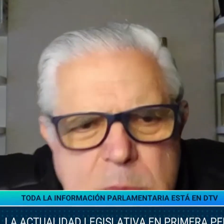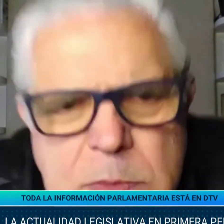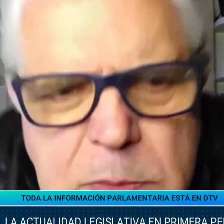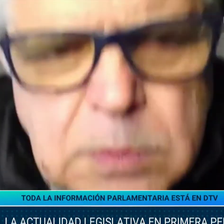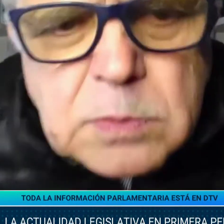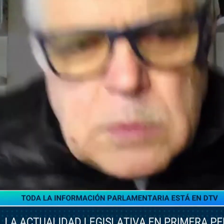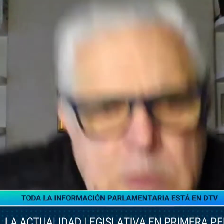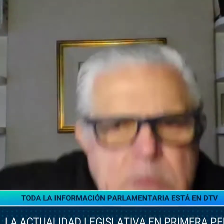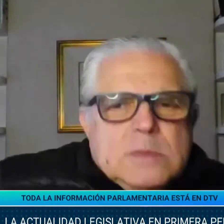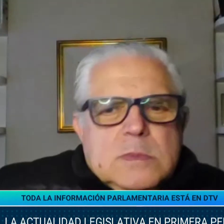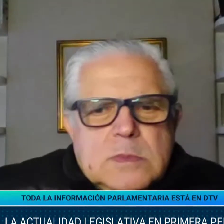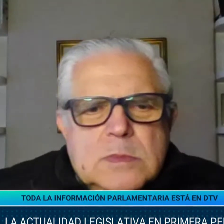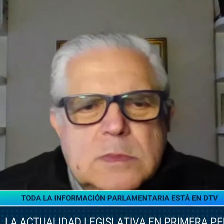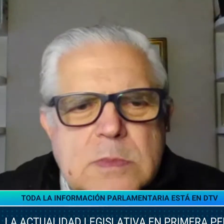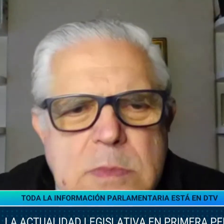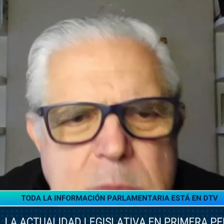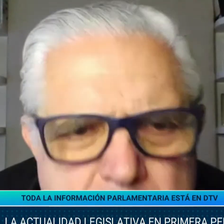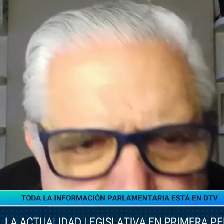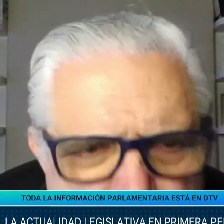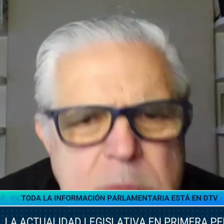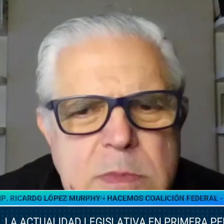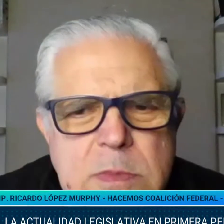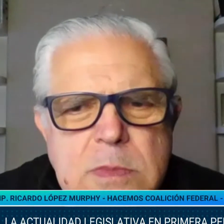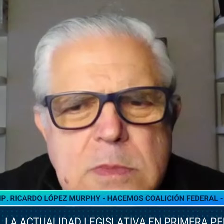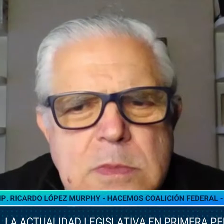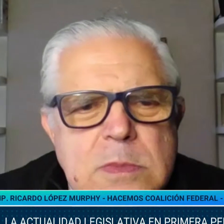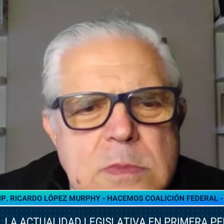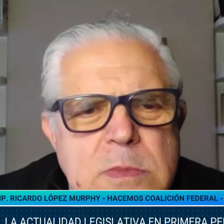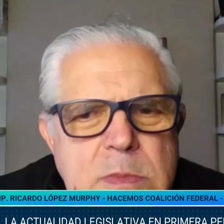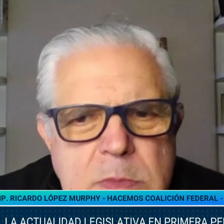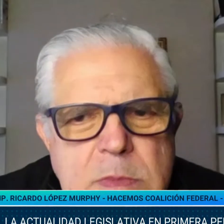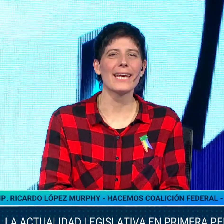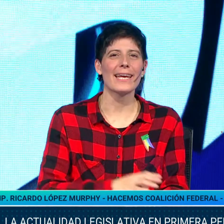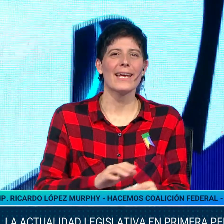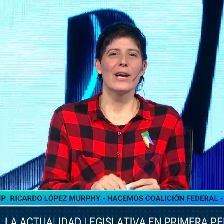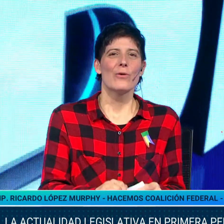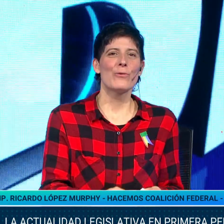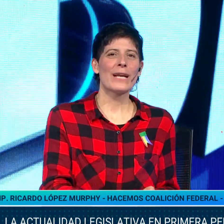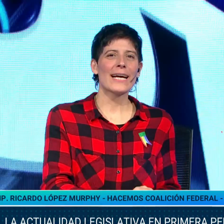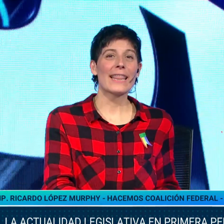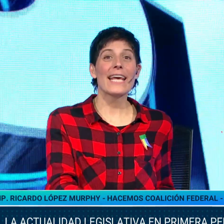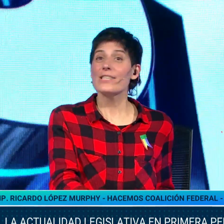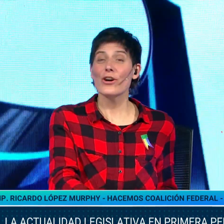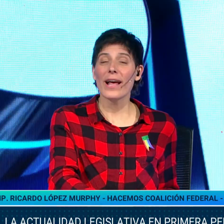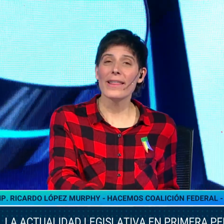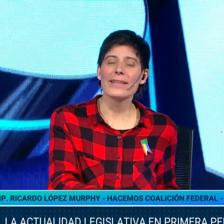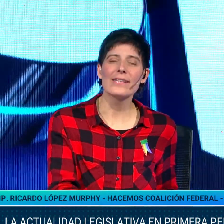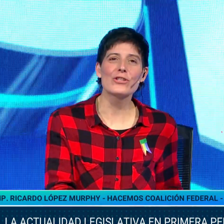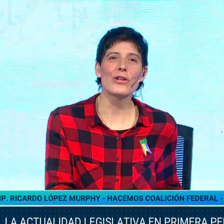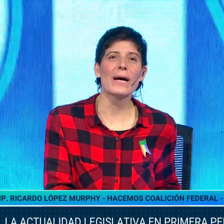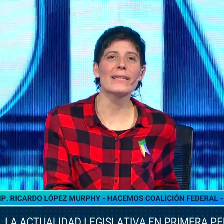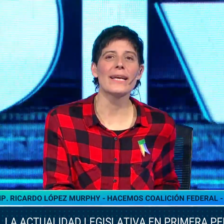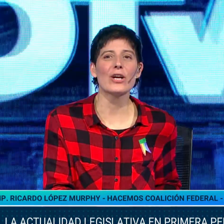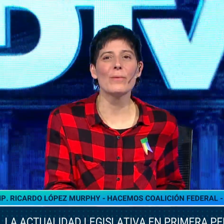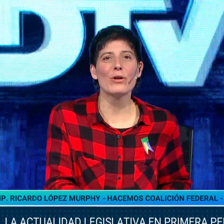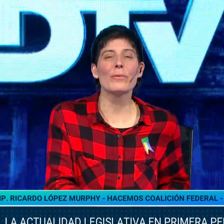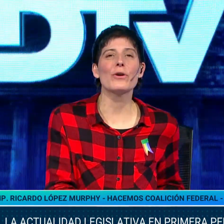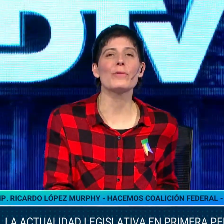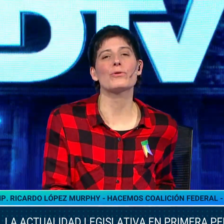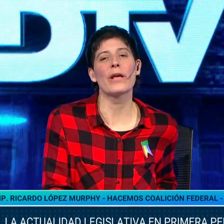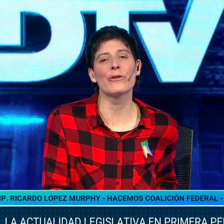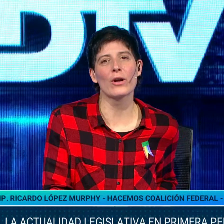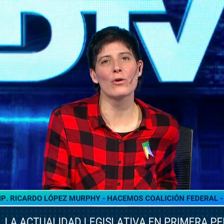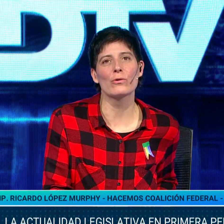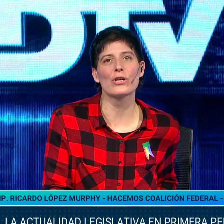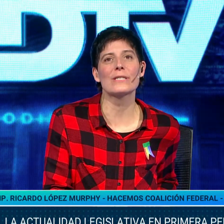Lo ven ahí, le agradecemos al diputado Ricardo López Murphy por estos minutos aquí después de unas 10 horas de intenso debate. ¿Cómo lo